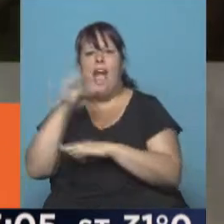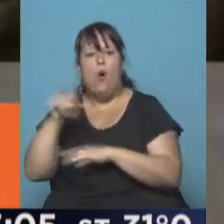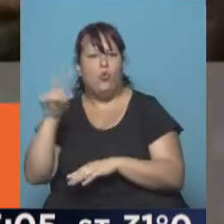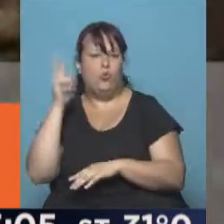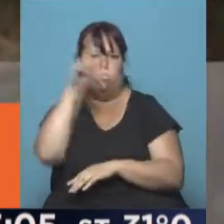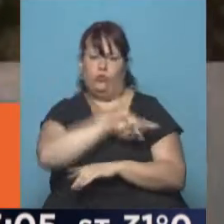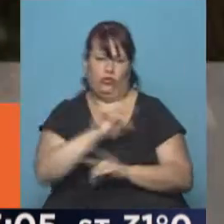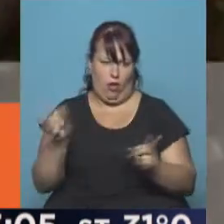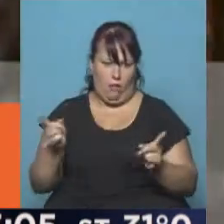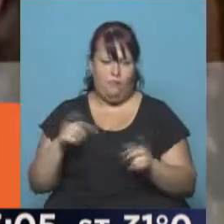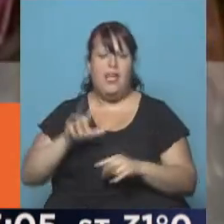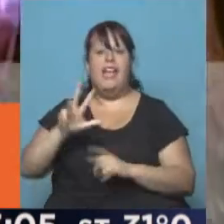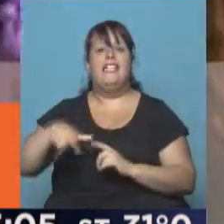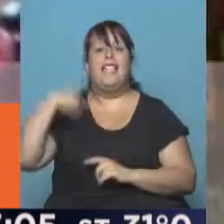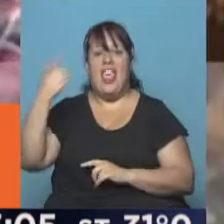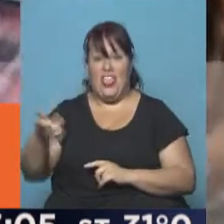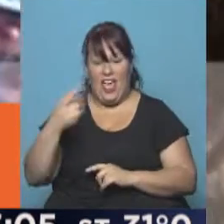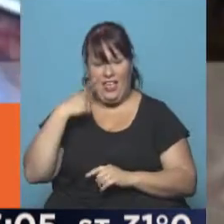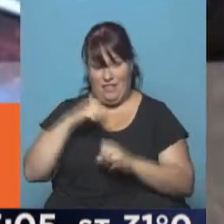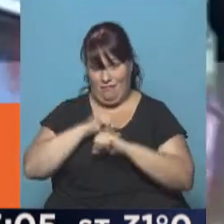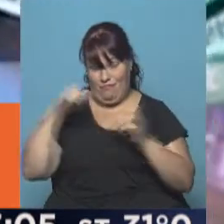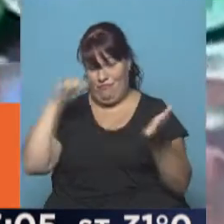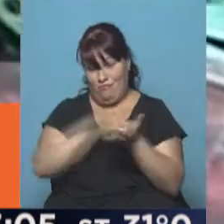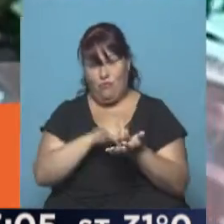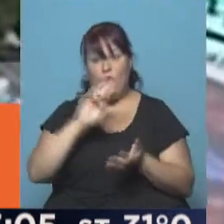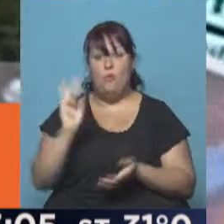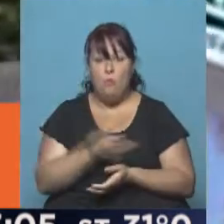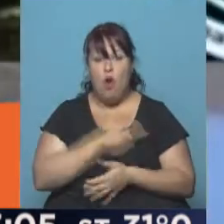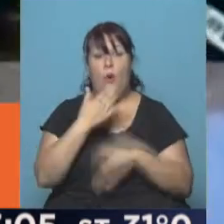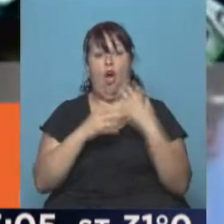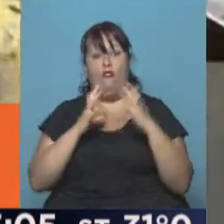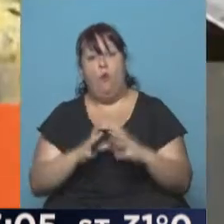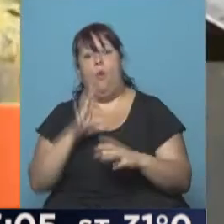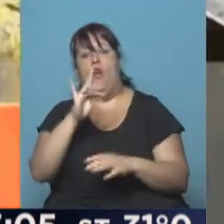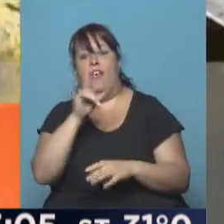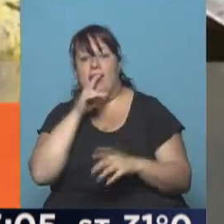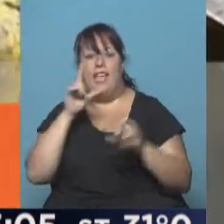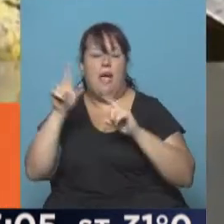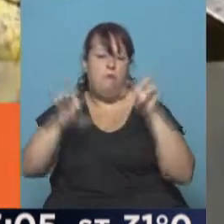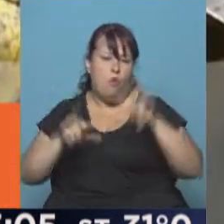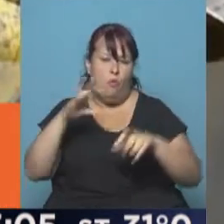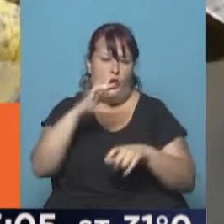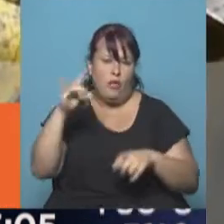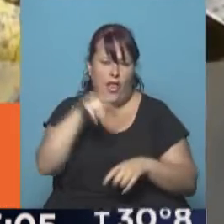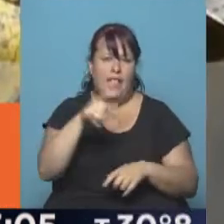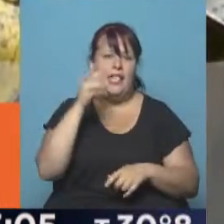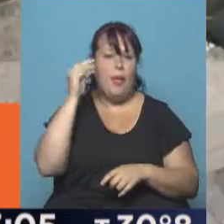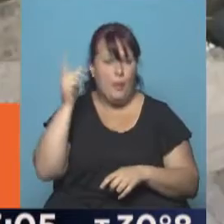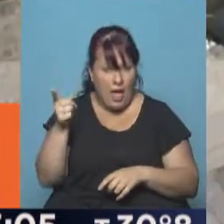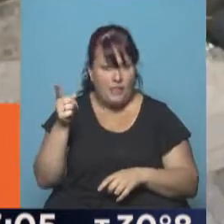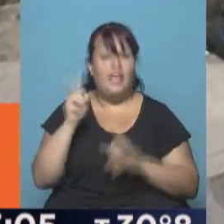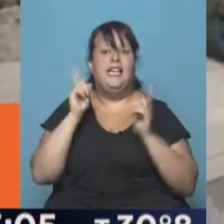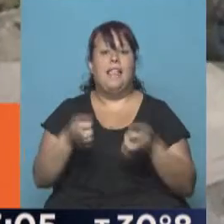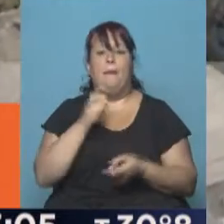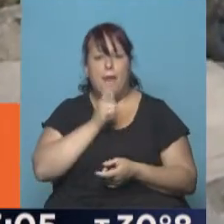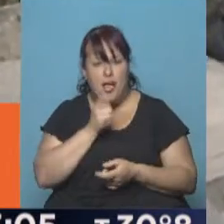y Medellín. Tres días después del trágico accidente que terminó con la vida de futbolistas, cuerpo técnico y dirigentes del club chapecoense de Brasil, además